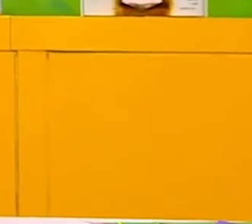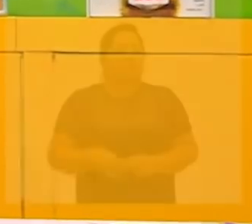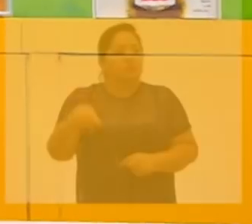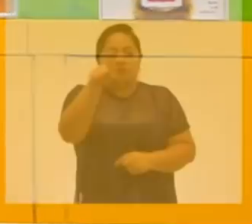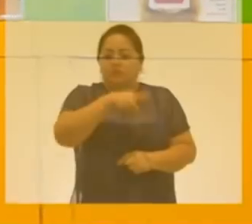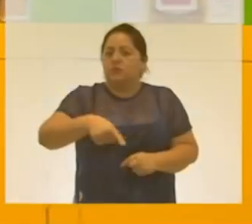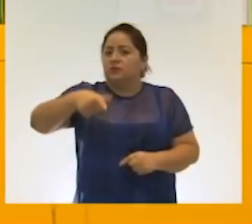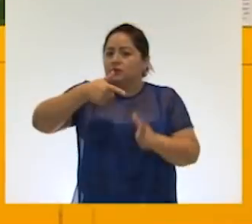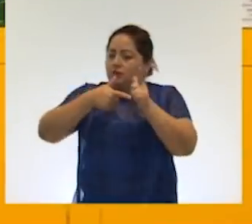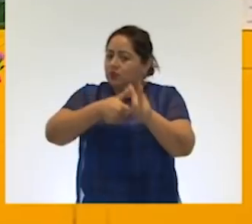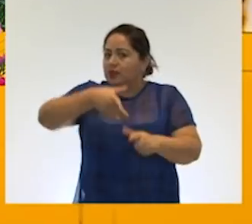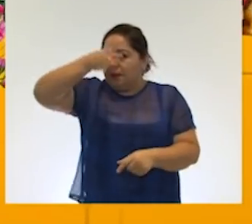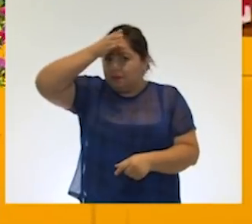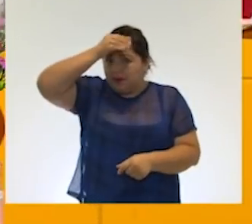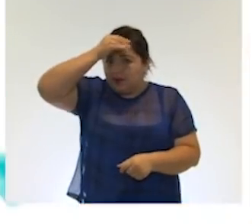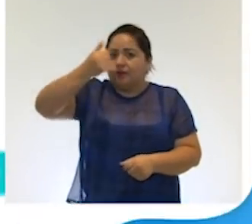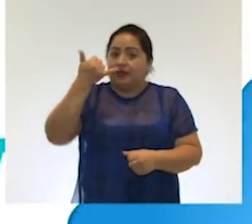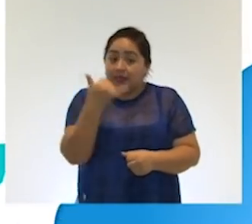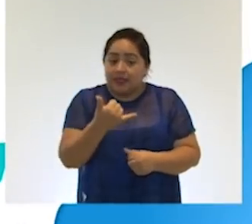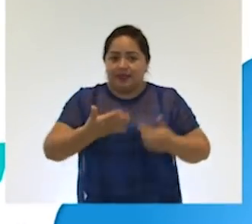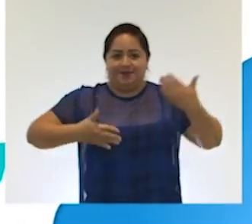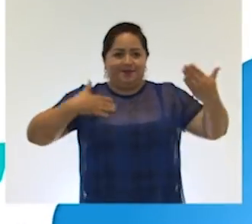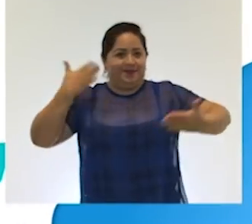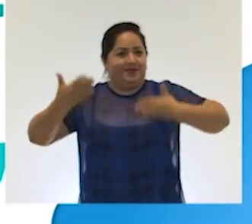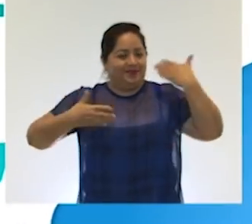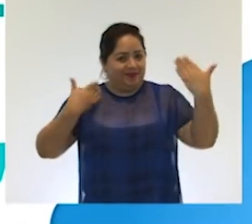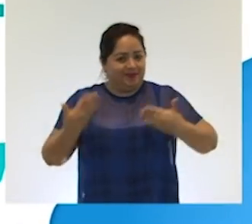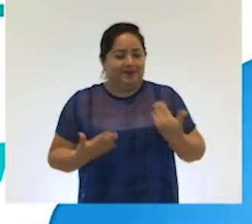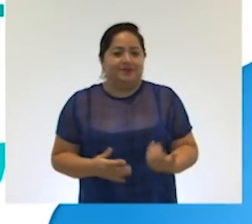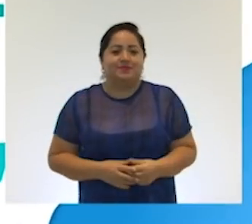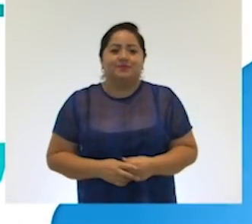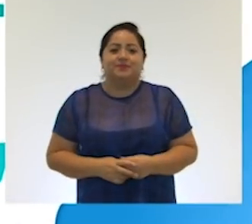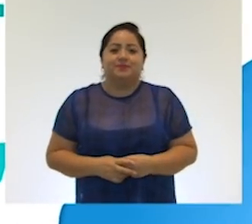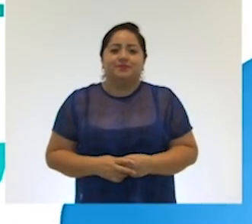Sigamos aprendiendo y divirtiéndonos.